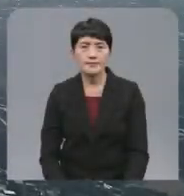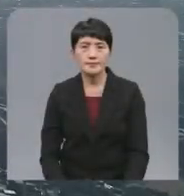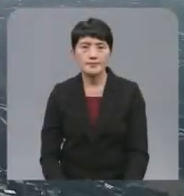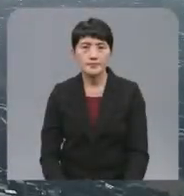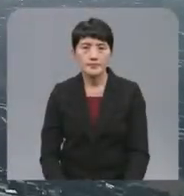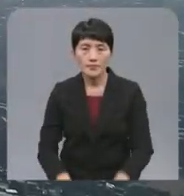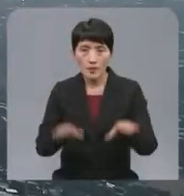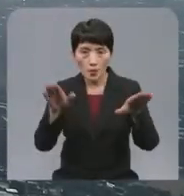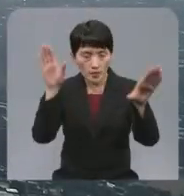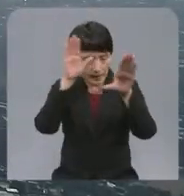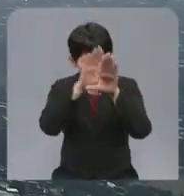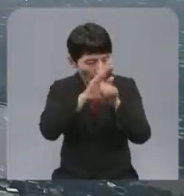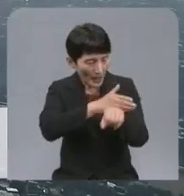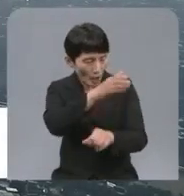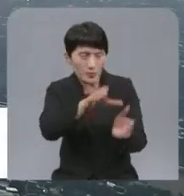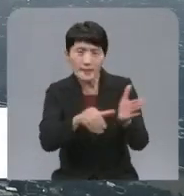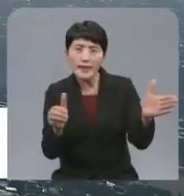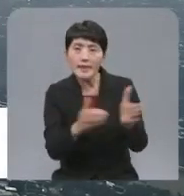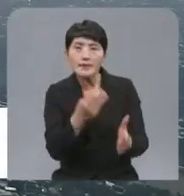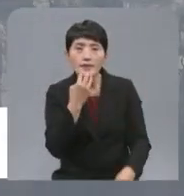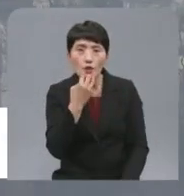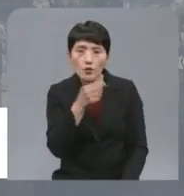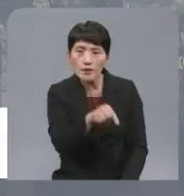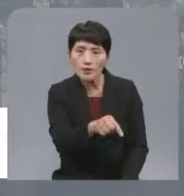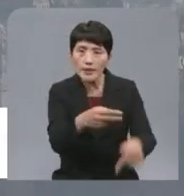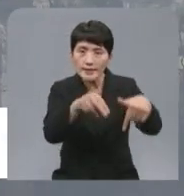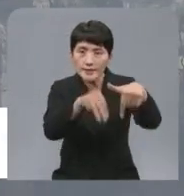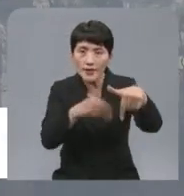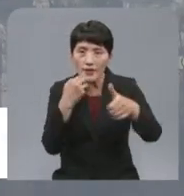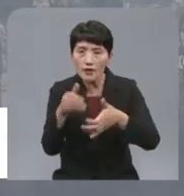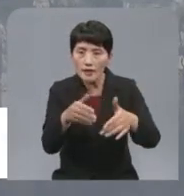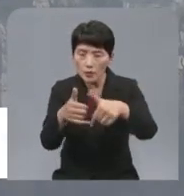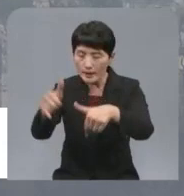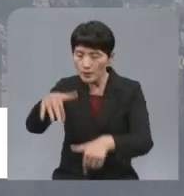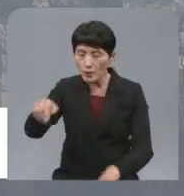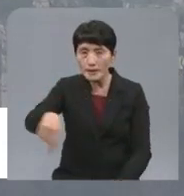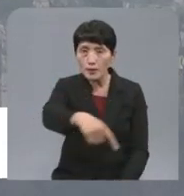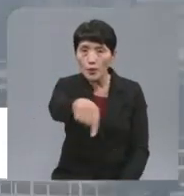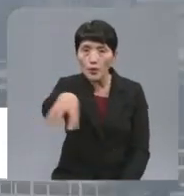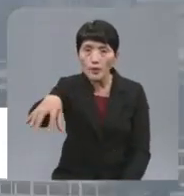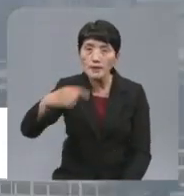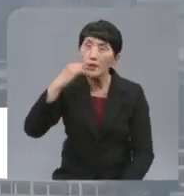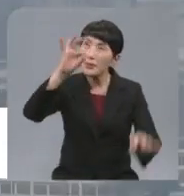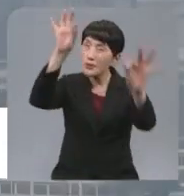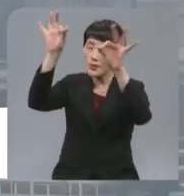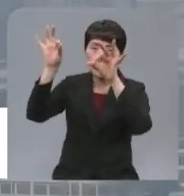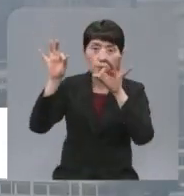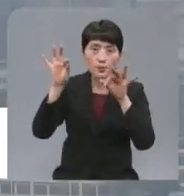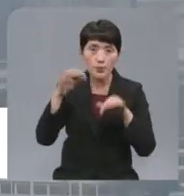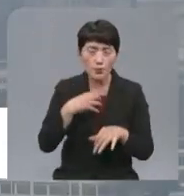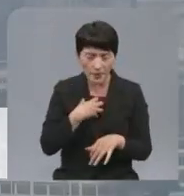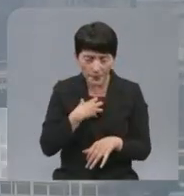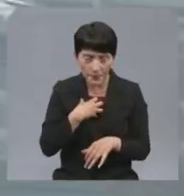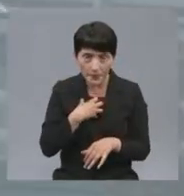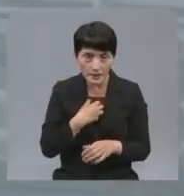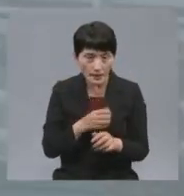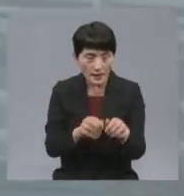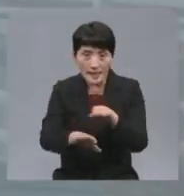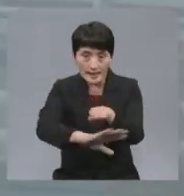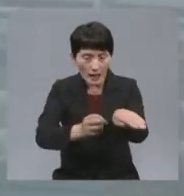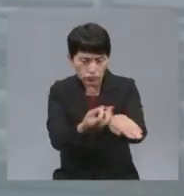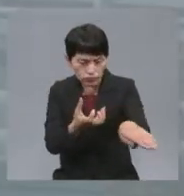al remitir el frío emerge como problema la mala calidad del aire obligándole unas 6 a activar medidas de emergencia contra el micropolvo